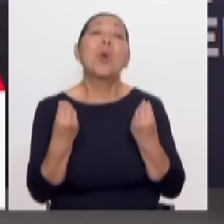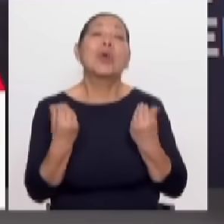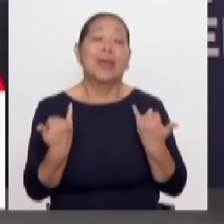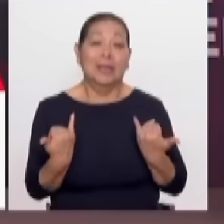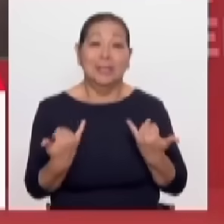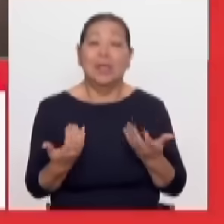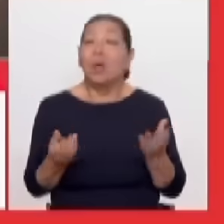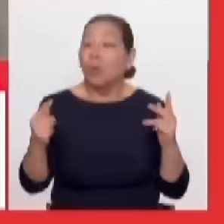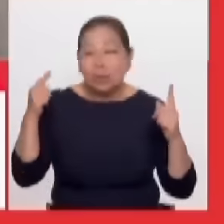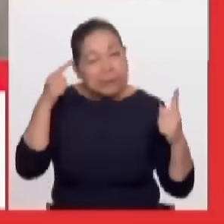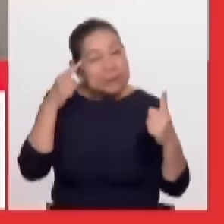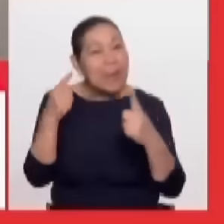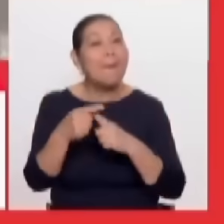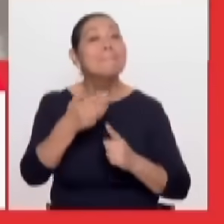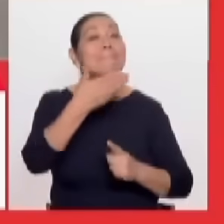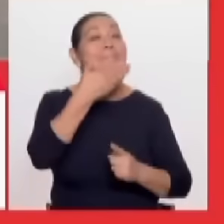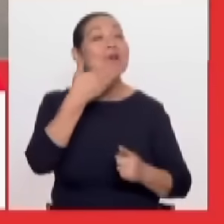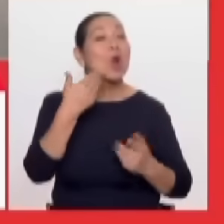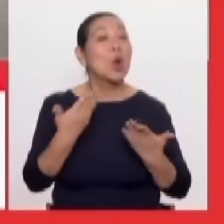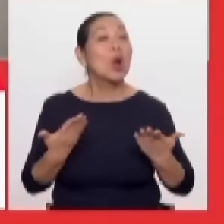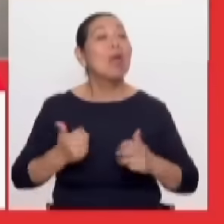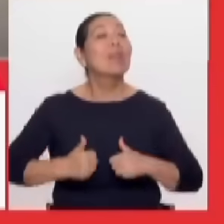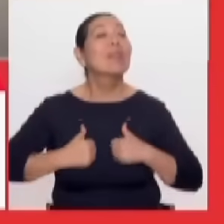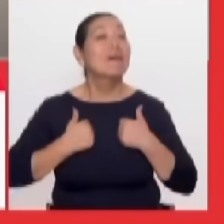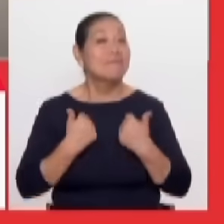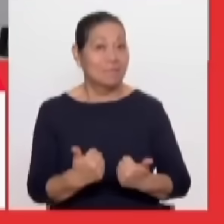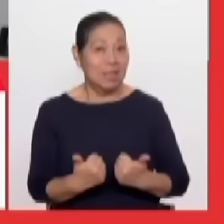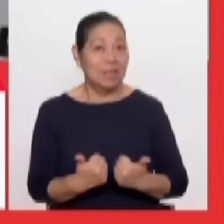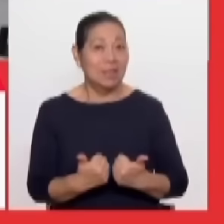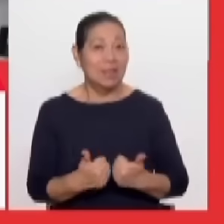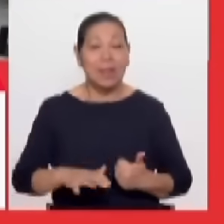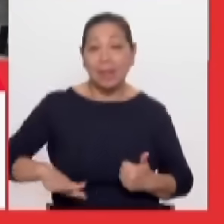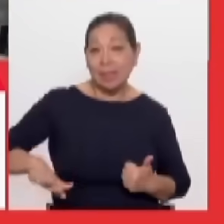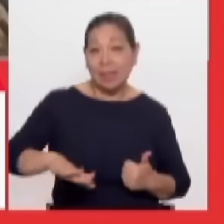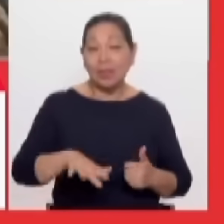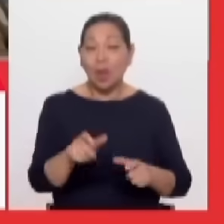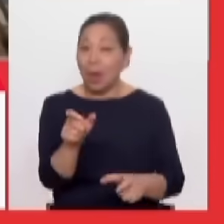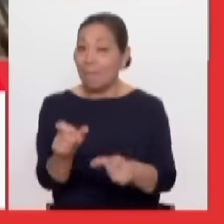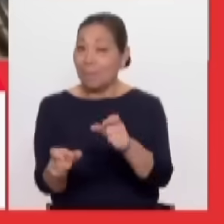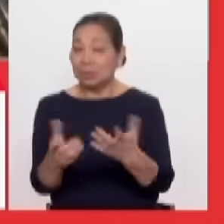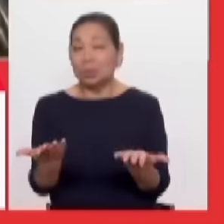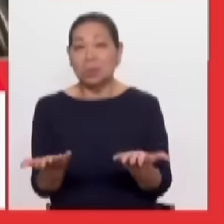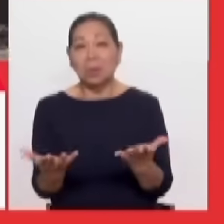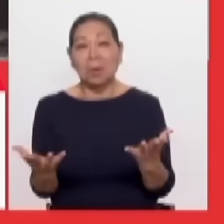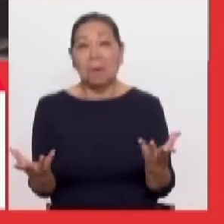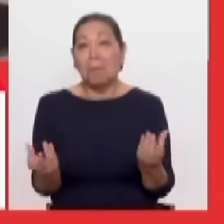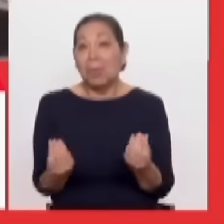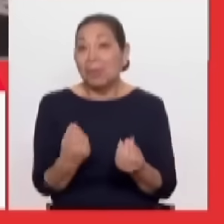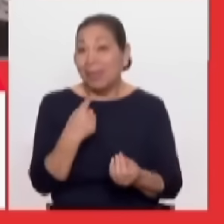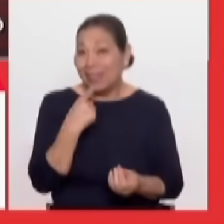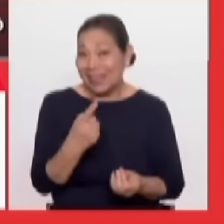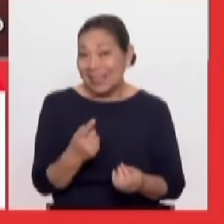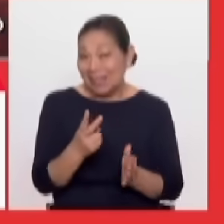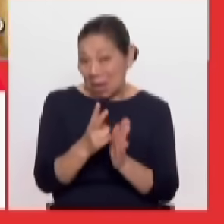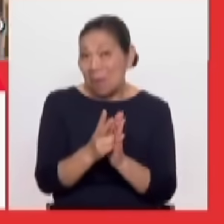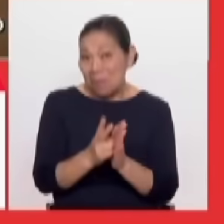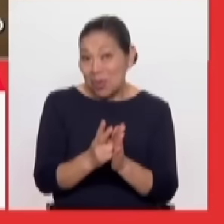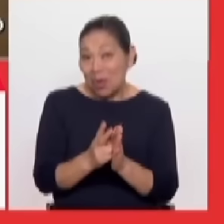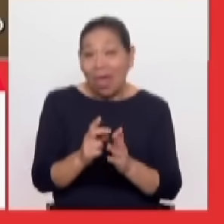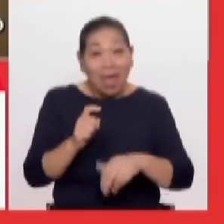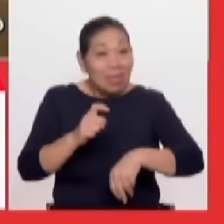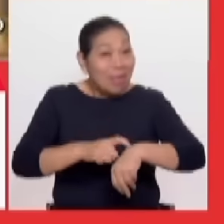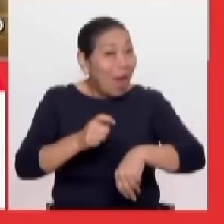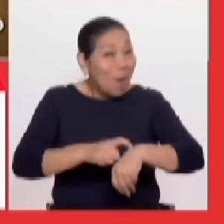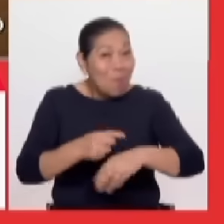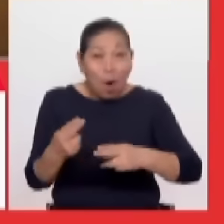esta obra apunta a mejorar las condiciones de vida de nuestros ciudadanos, a reducir, como bien dice el video, el tiempo